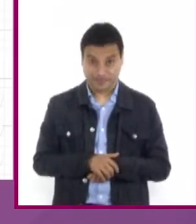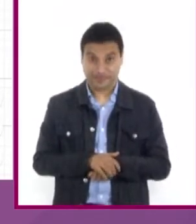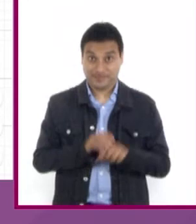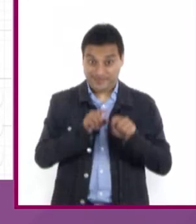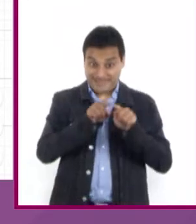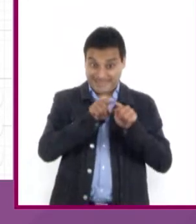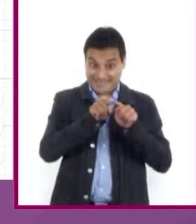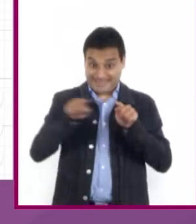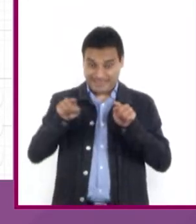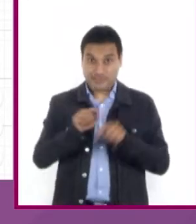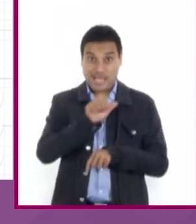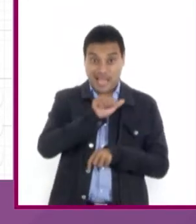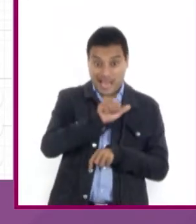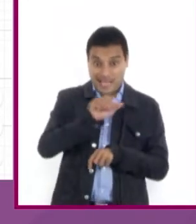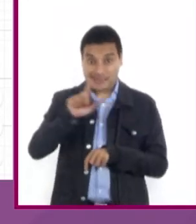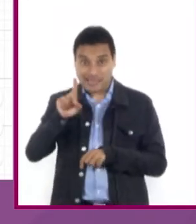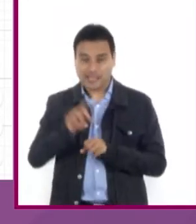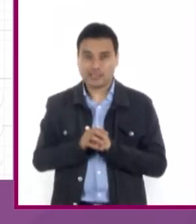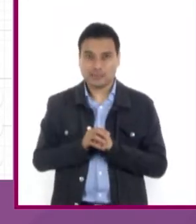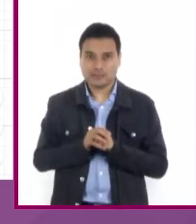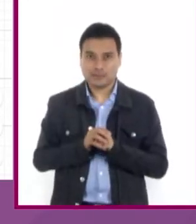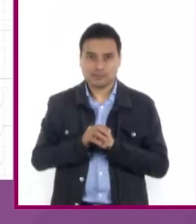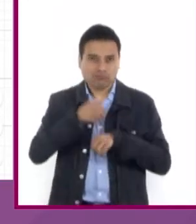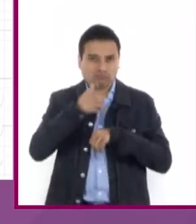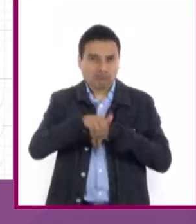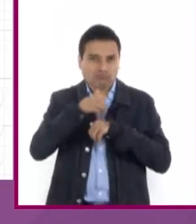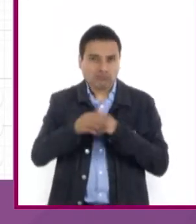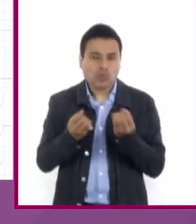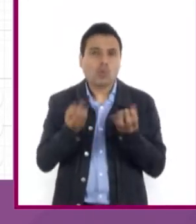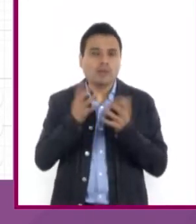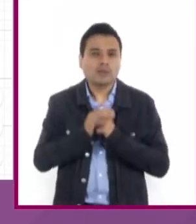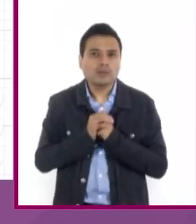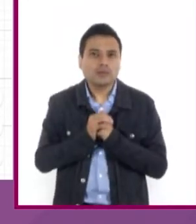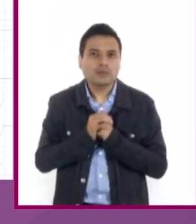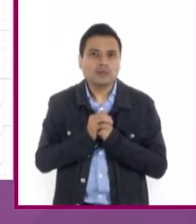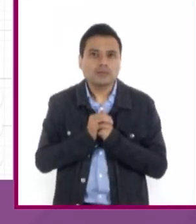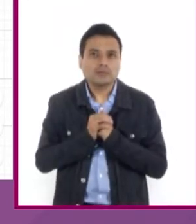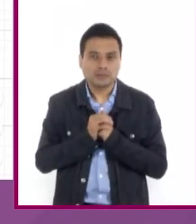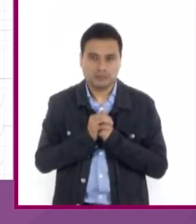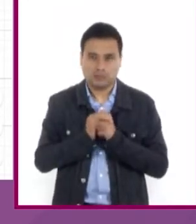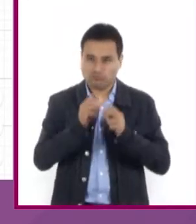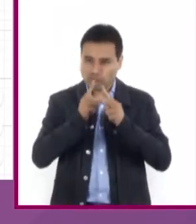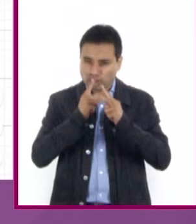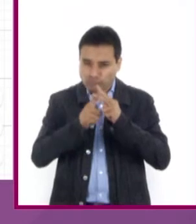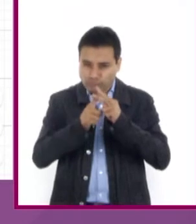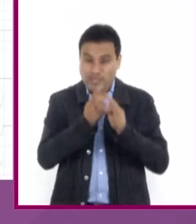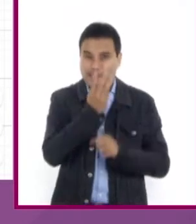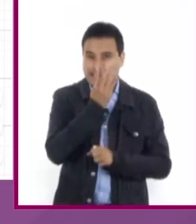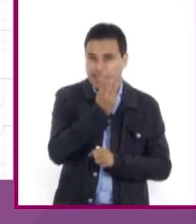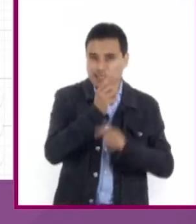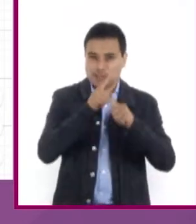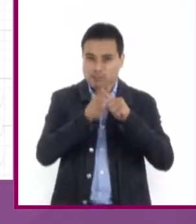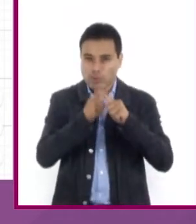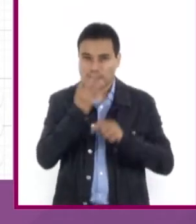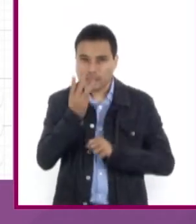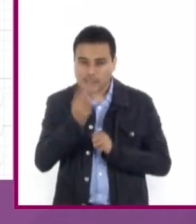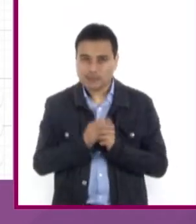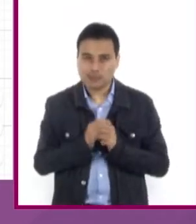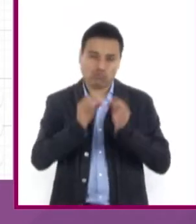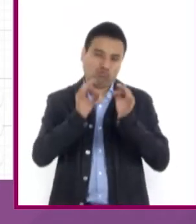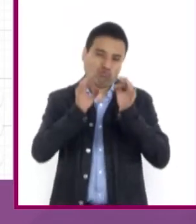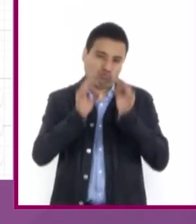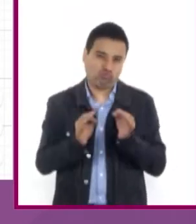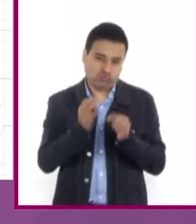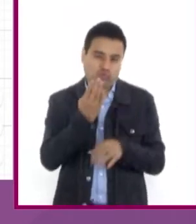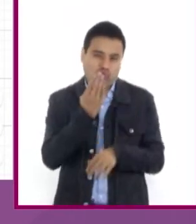base AD es igual al segmento A'D', entonces 3 por 3 serían